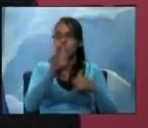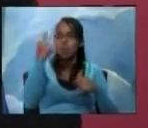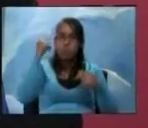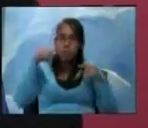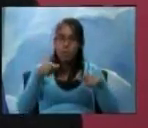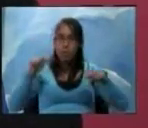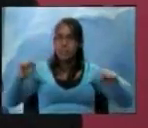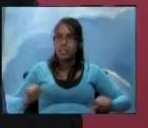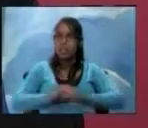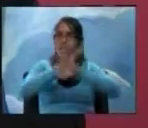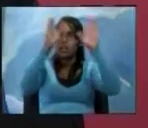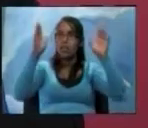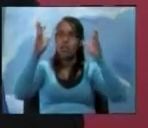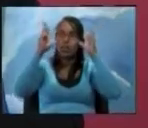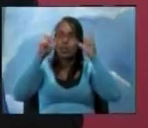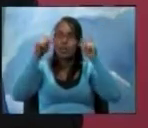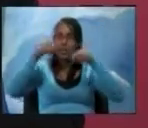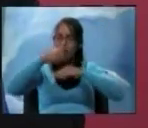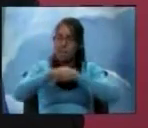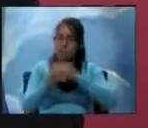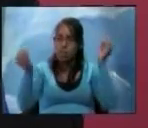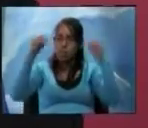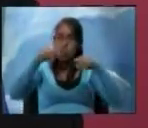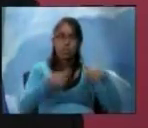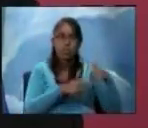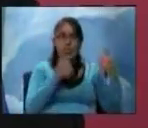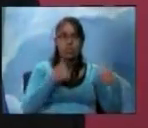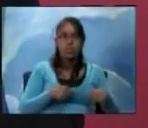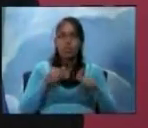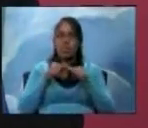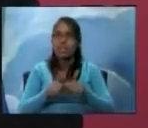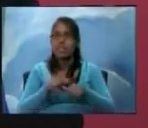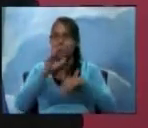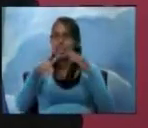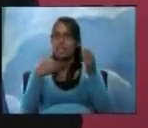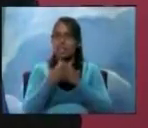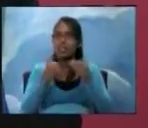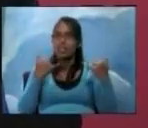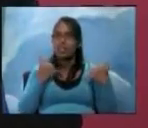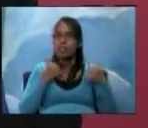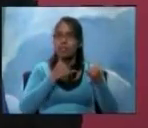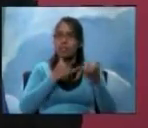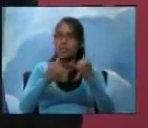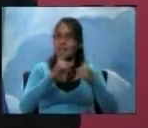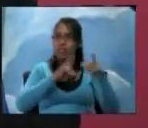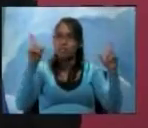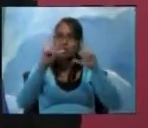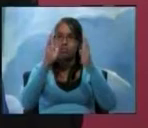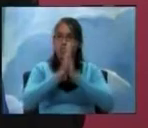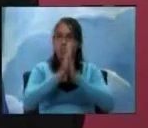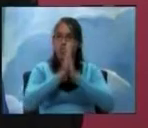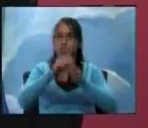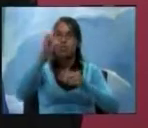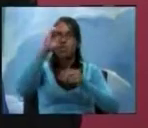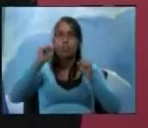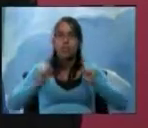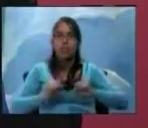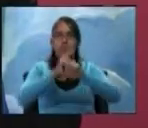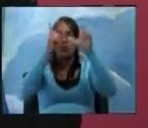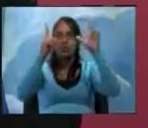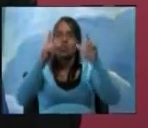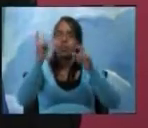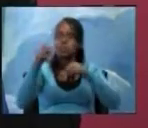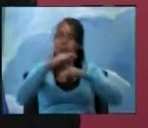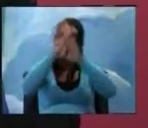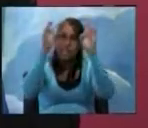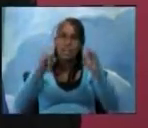menos en esta mañana y los que hoy en adelante propongan en su corazón quedarse hasta el final del matutino, Dios lo va a sorprender de una manera grande